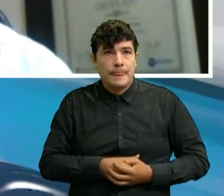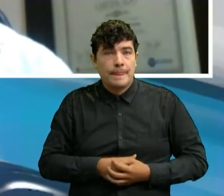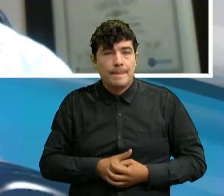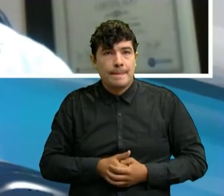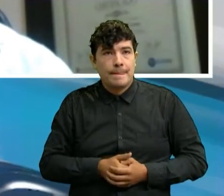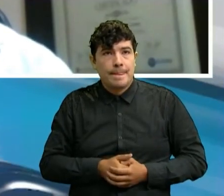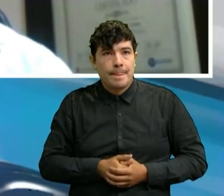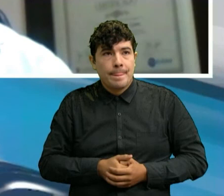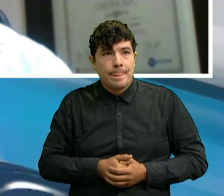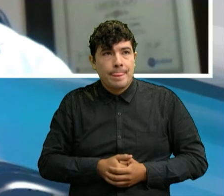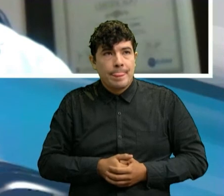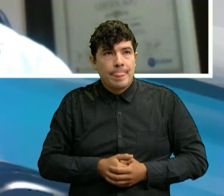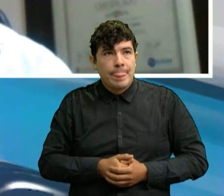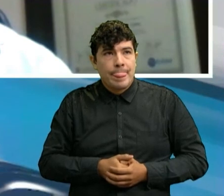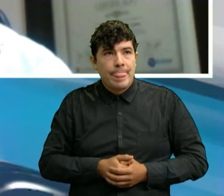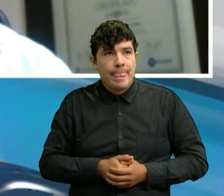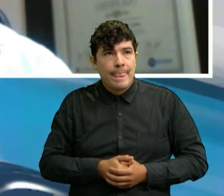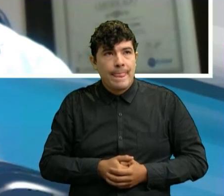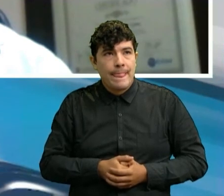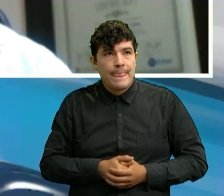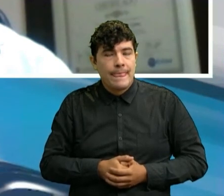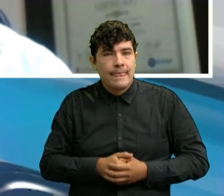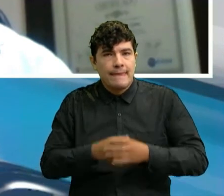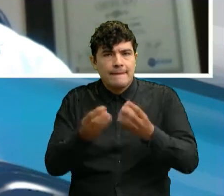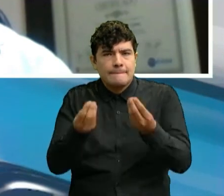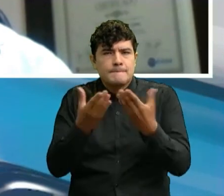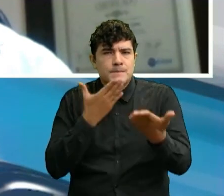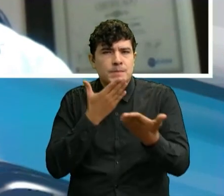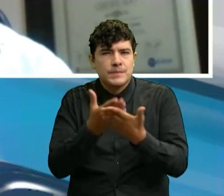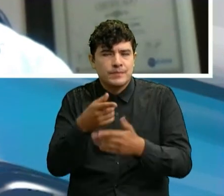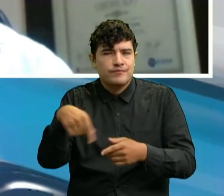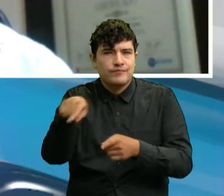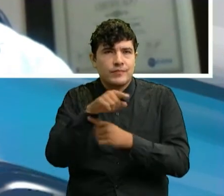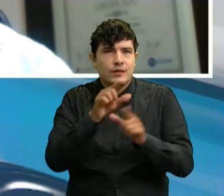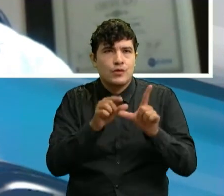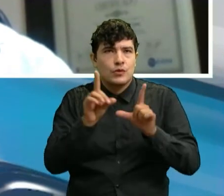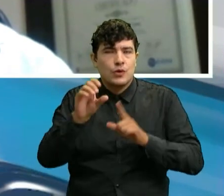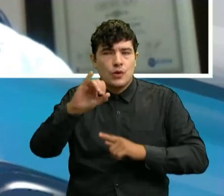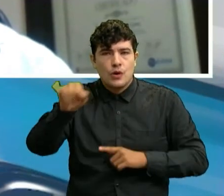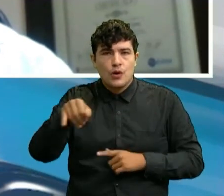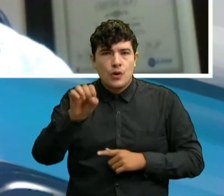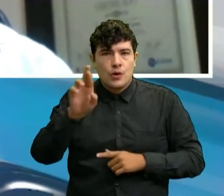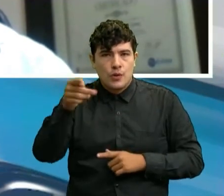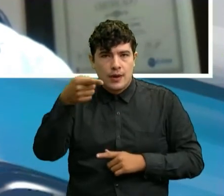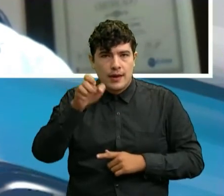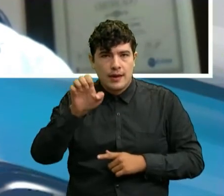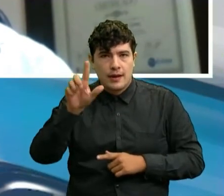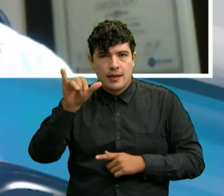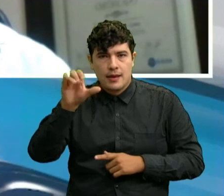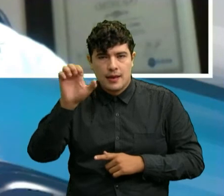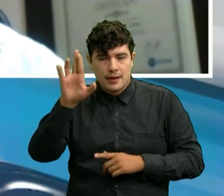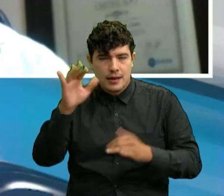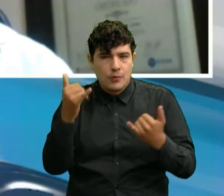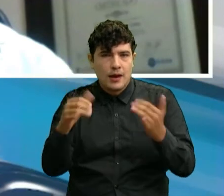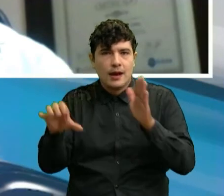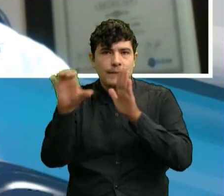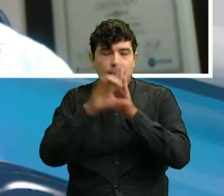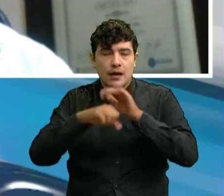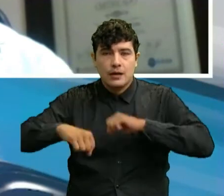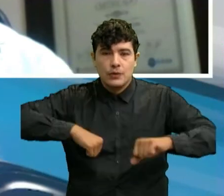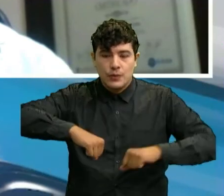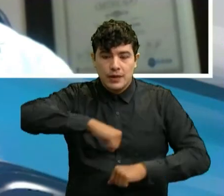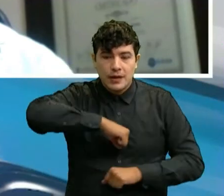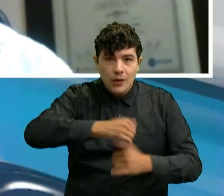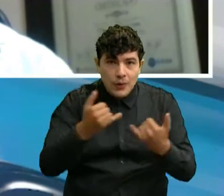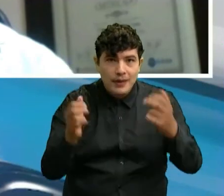económica. Doctor Jorge Luis, muchísimas gracias por acompañarnos en este nuevo capítulo de Actúe en Derecho, hablando justamente